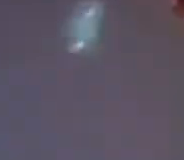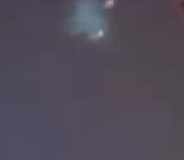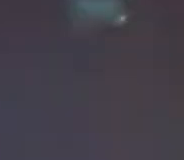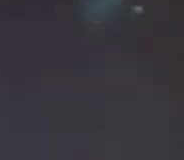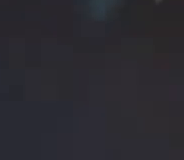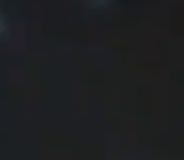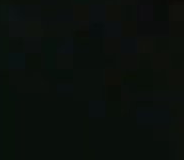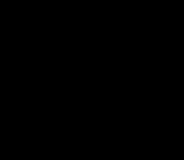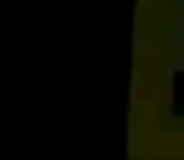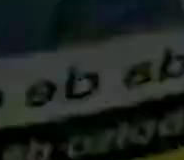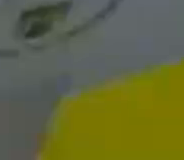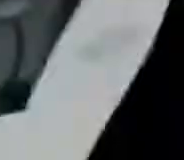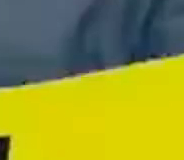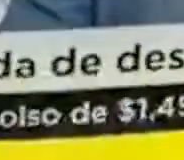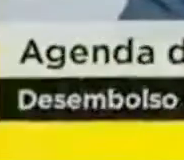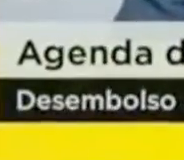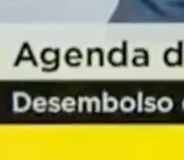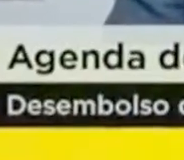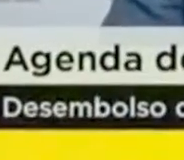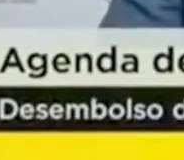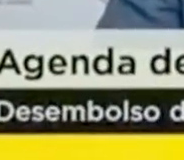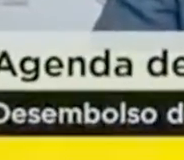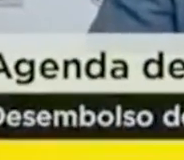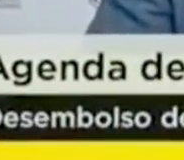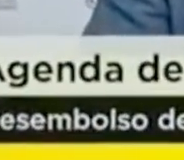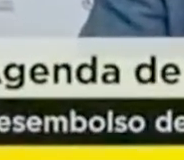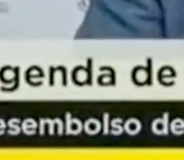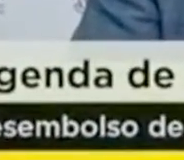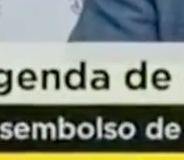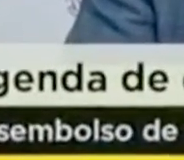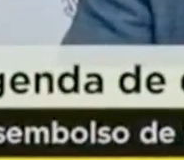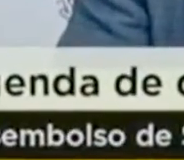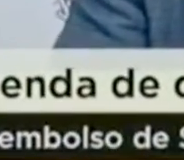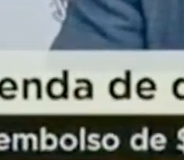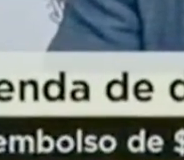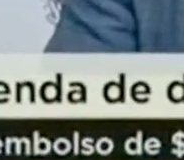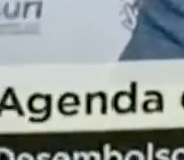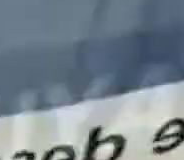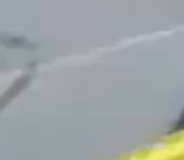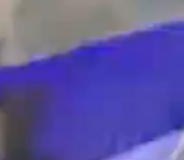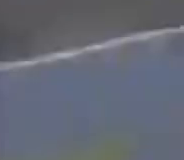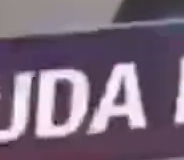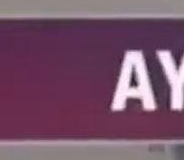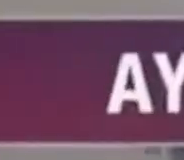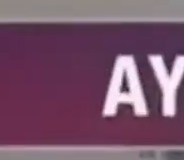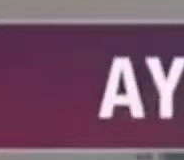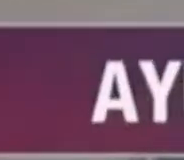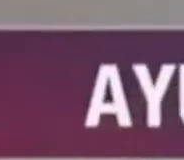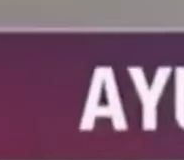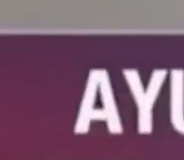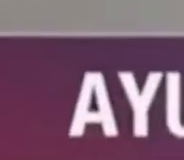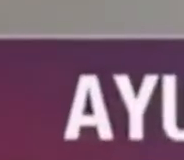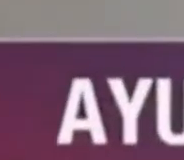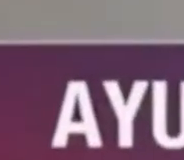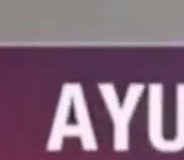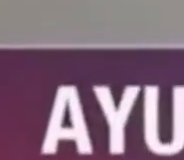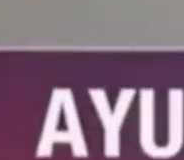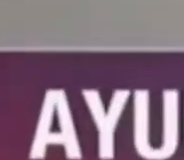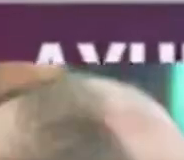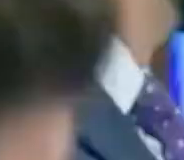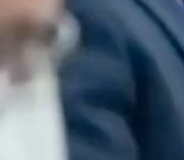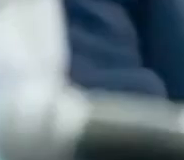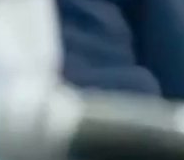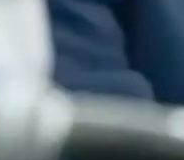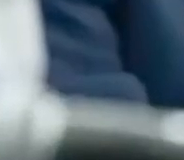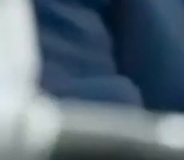enfrentamos. A través de esta plataforma, en Hacienda desembolsamos incentivos multimillonarios que de